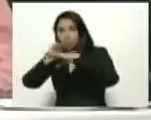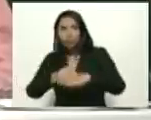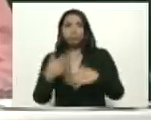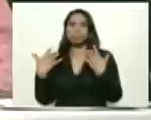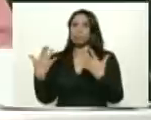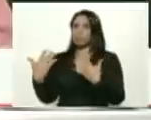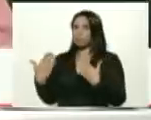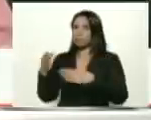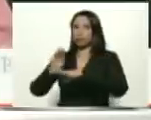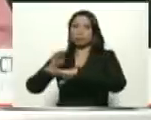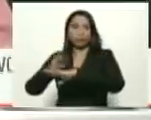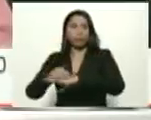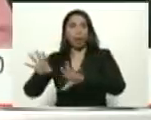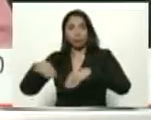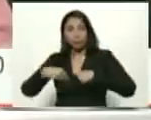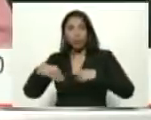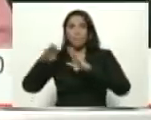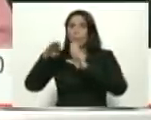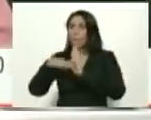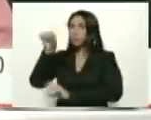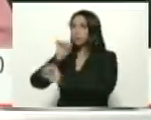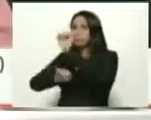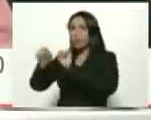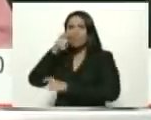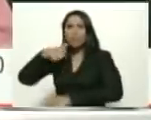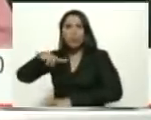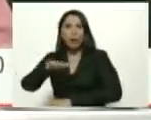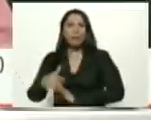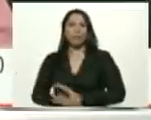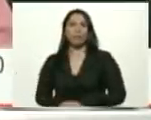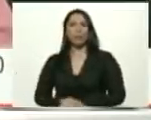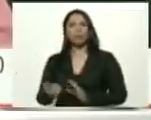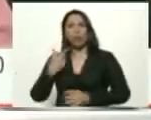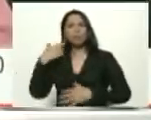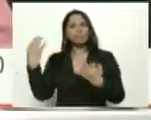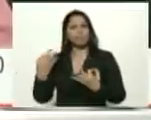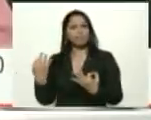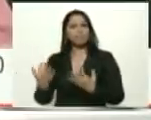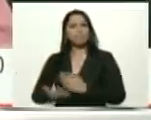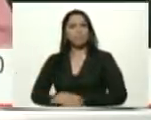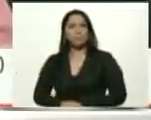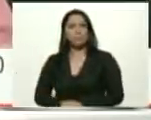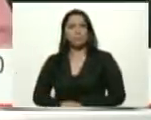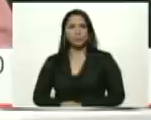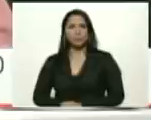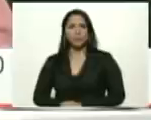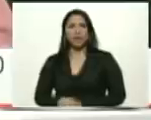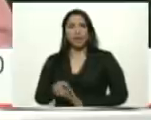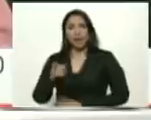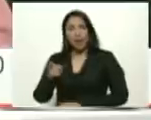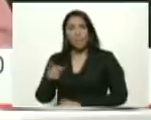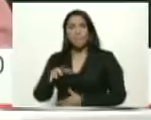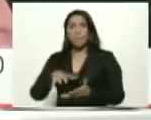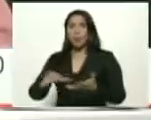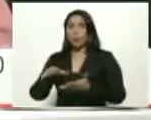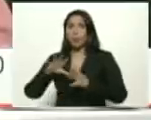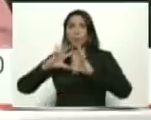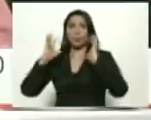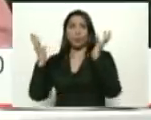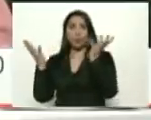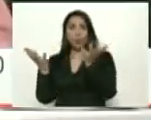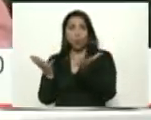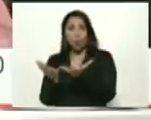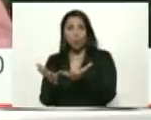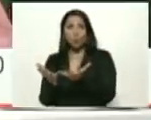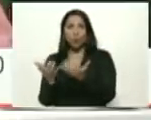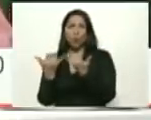medidas tempranas de protección a la población, yo estoy seguro que la situación del mundo en este